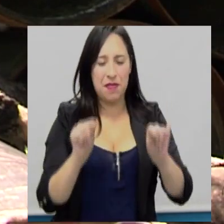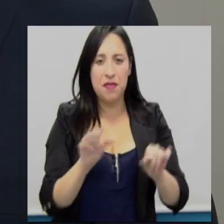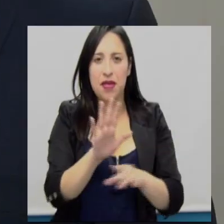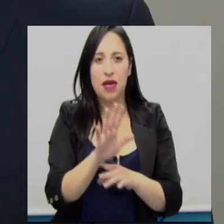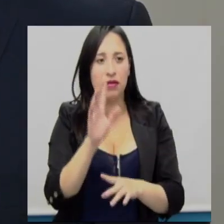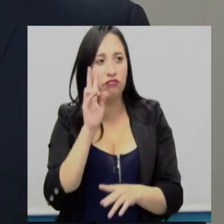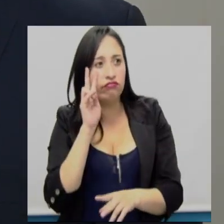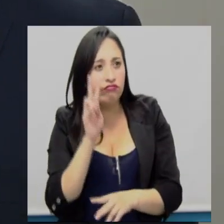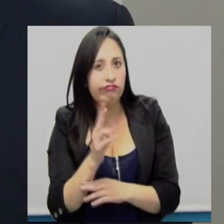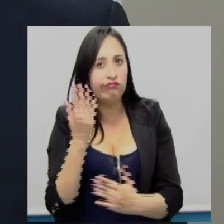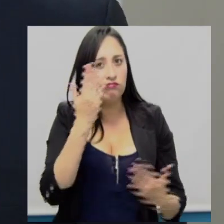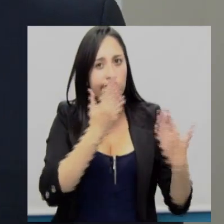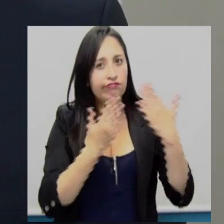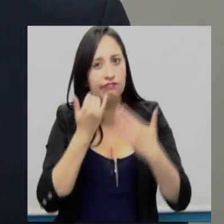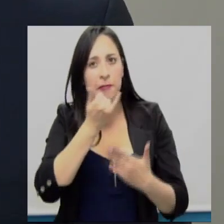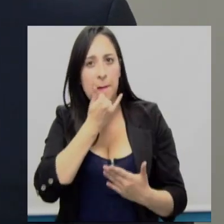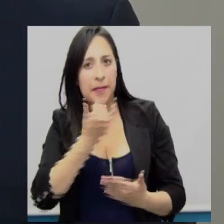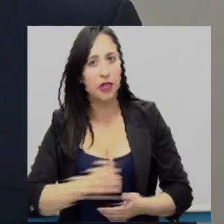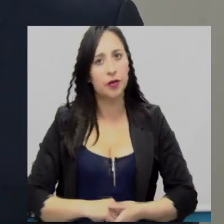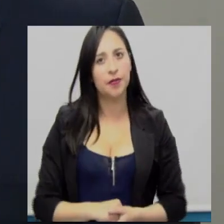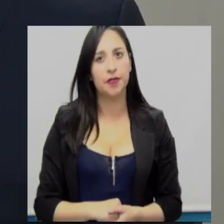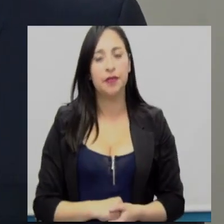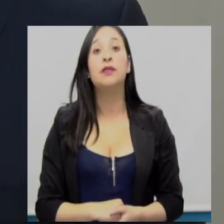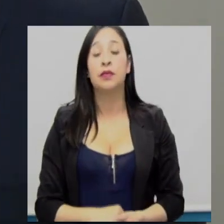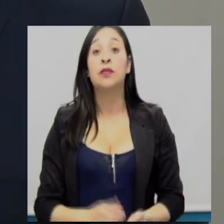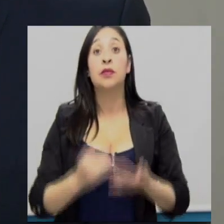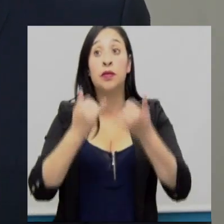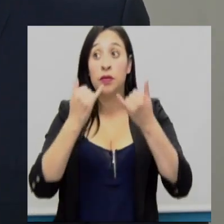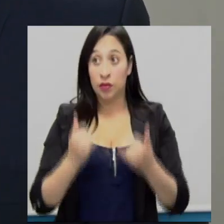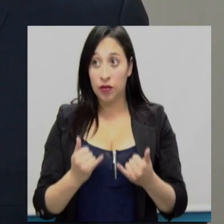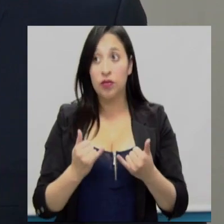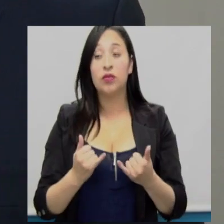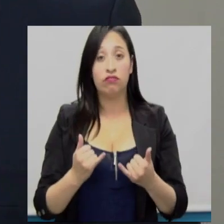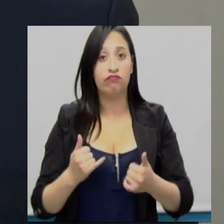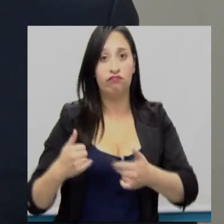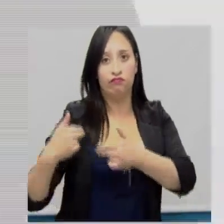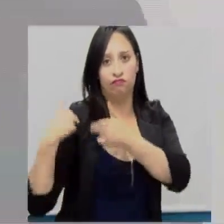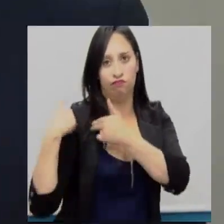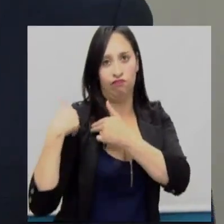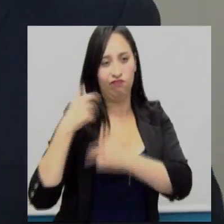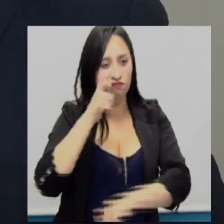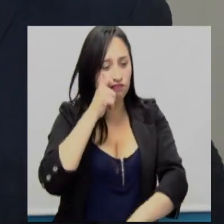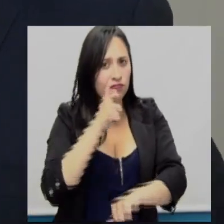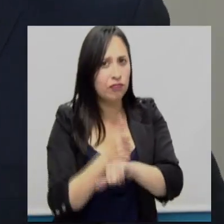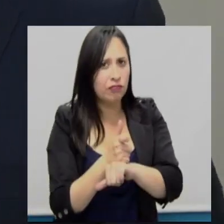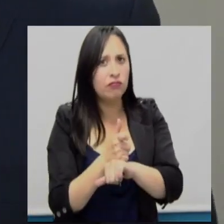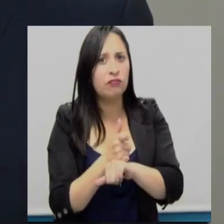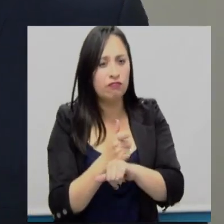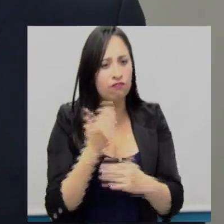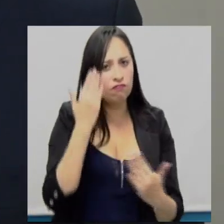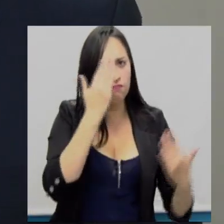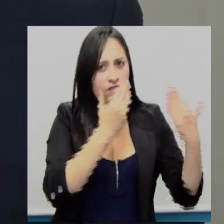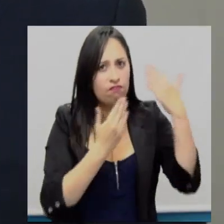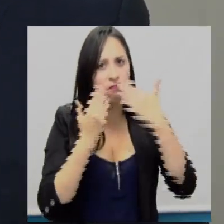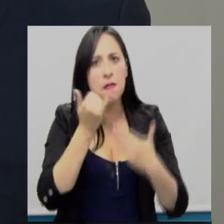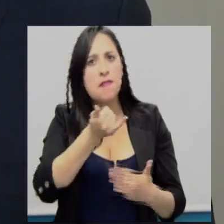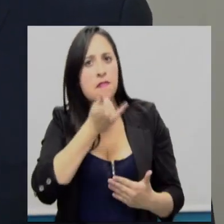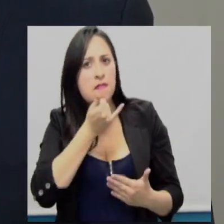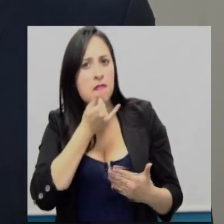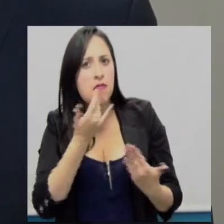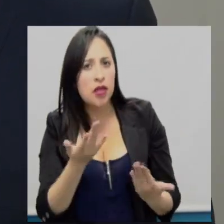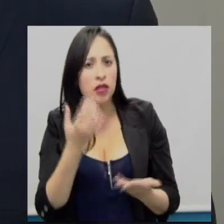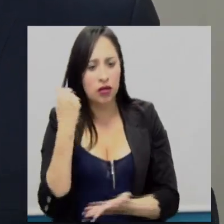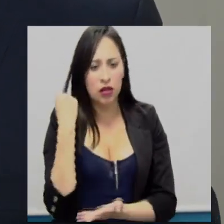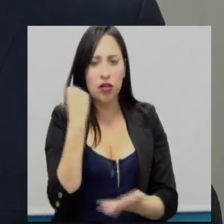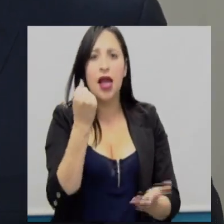Lucha. La unidad de auditoría y seguimiento de regalías inició una actuación especial para saber qué ha pasado con